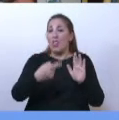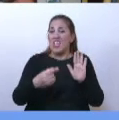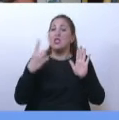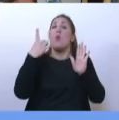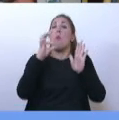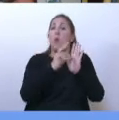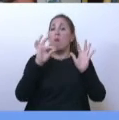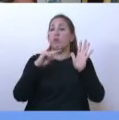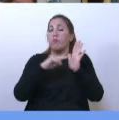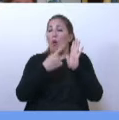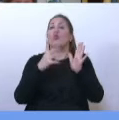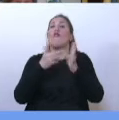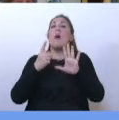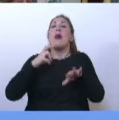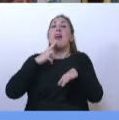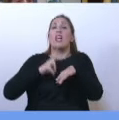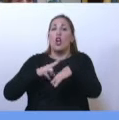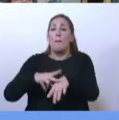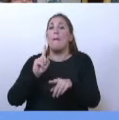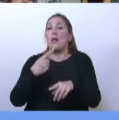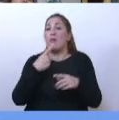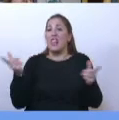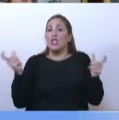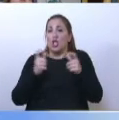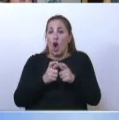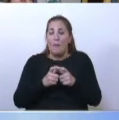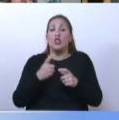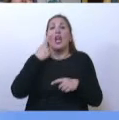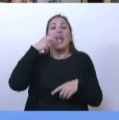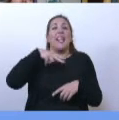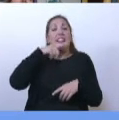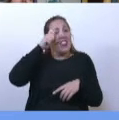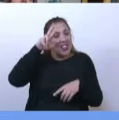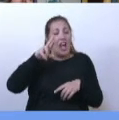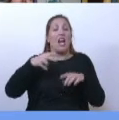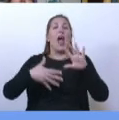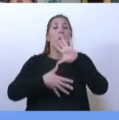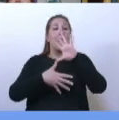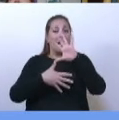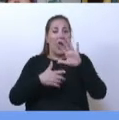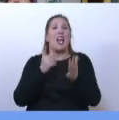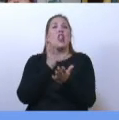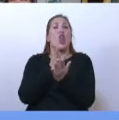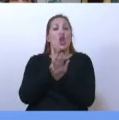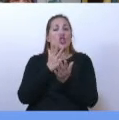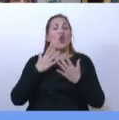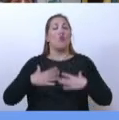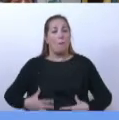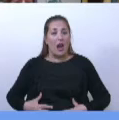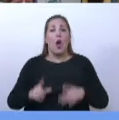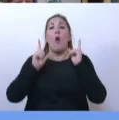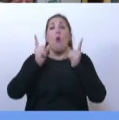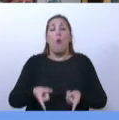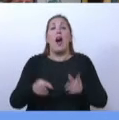recomendaciones como bien decía la comisión interamericana de los derechos humanos en igual sentido la